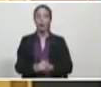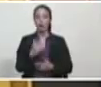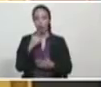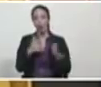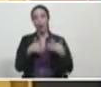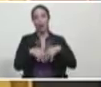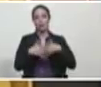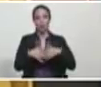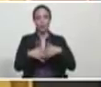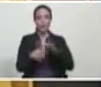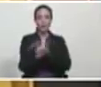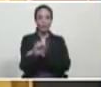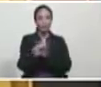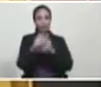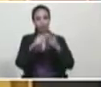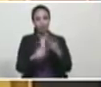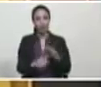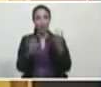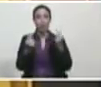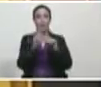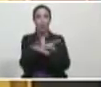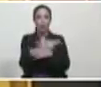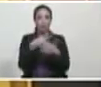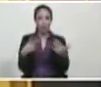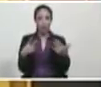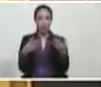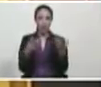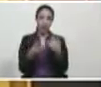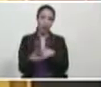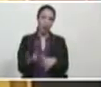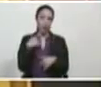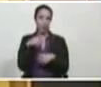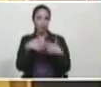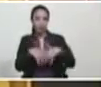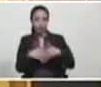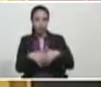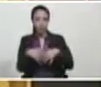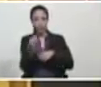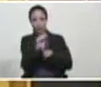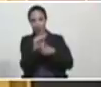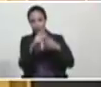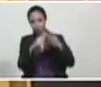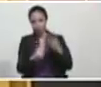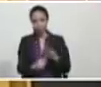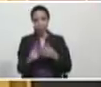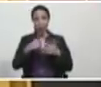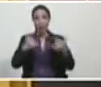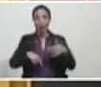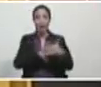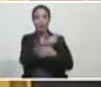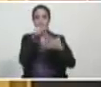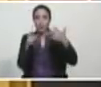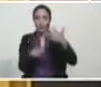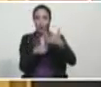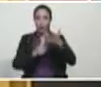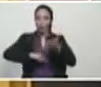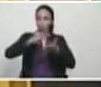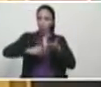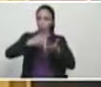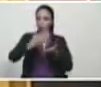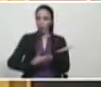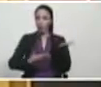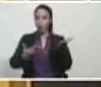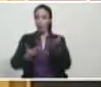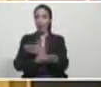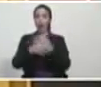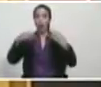motor número 17, el motor automotriz. Voy a proceder a firmar el